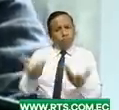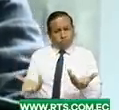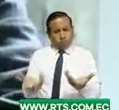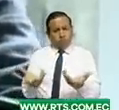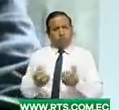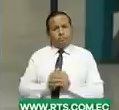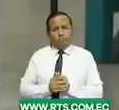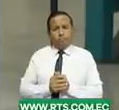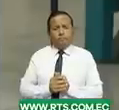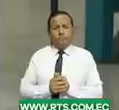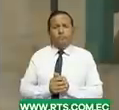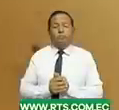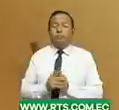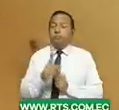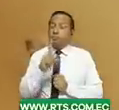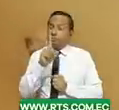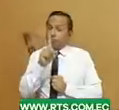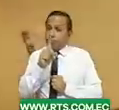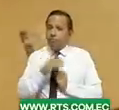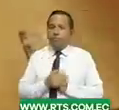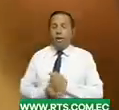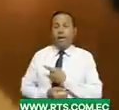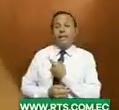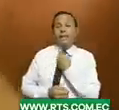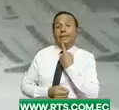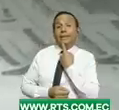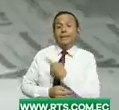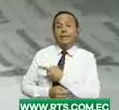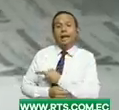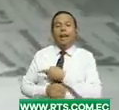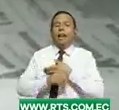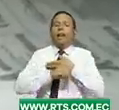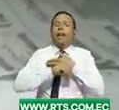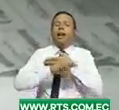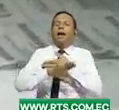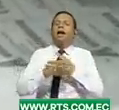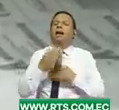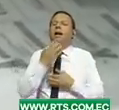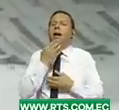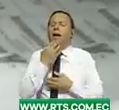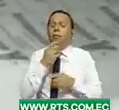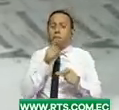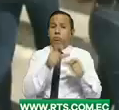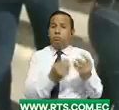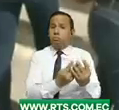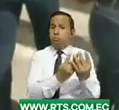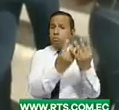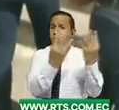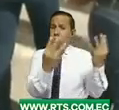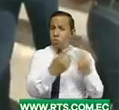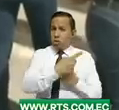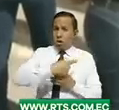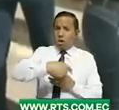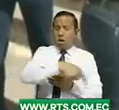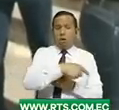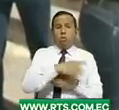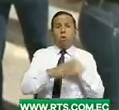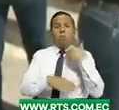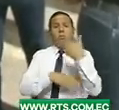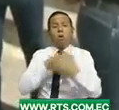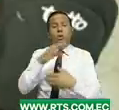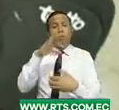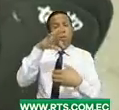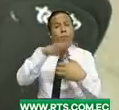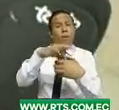embargo, no dejó de enviar una cuñita sobre cómo deberían actuar los ecuatorianos frente a los comicios, donde existirían dos